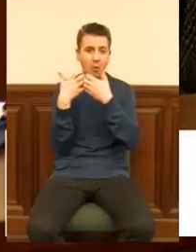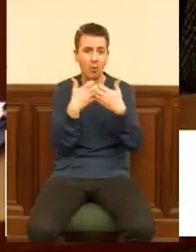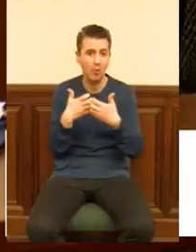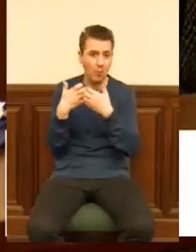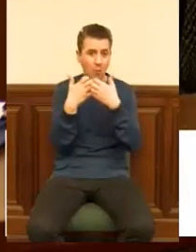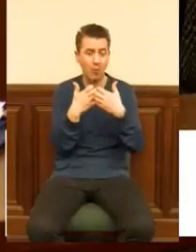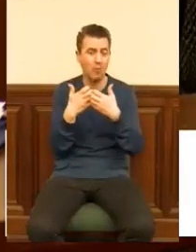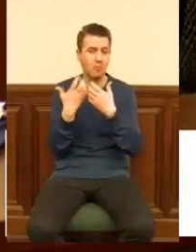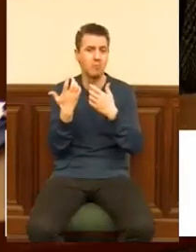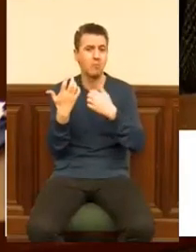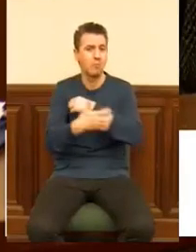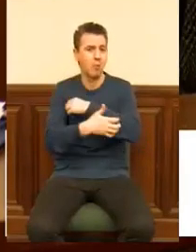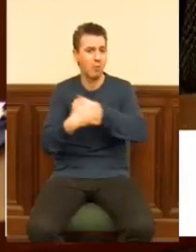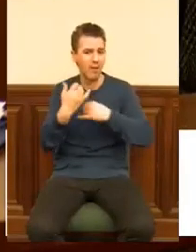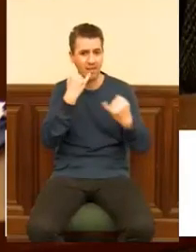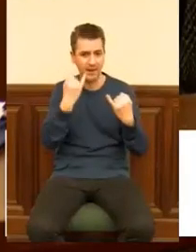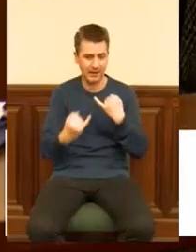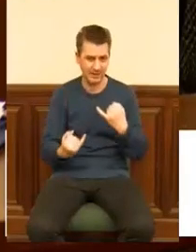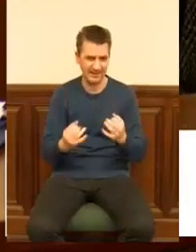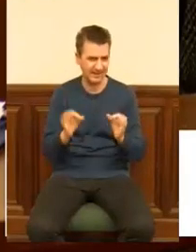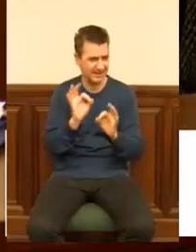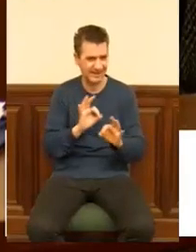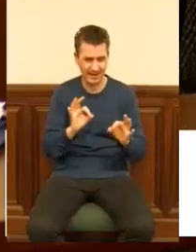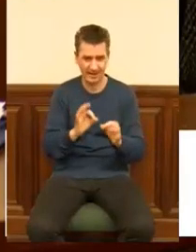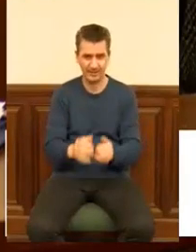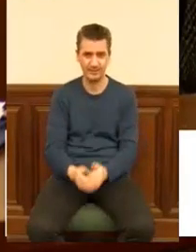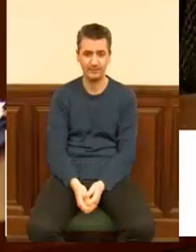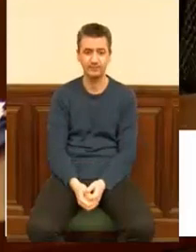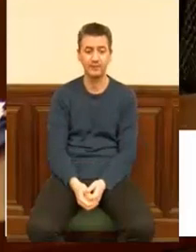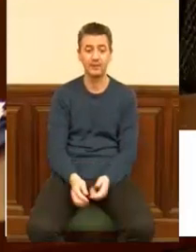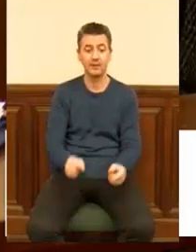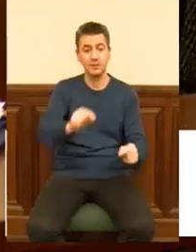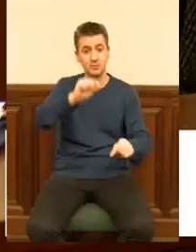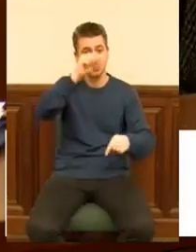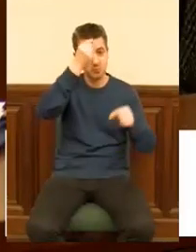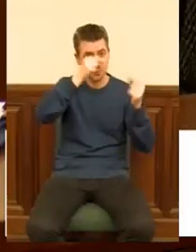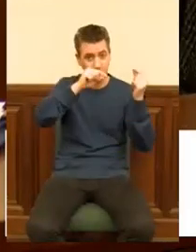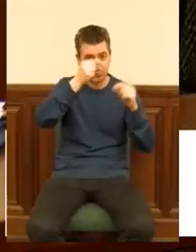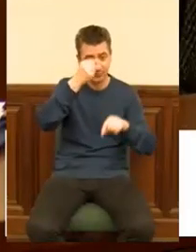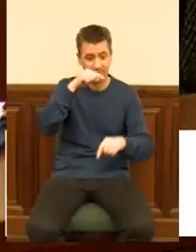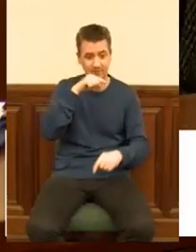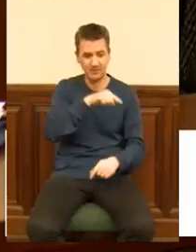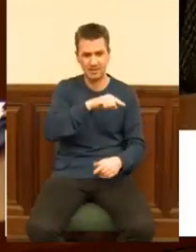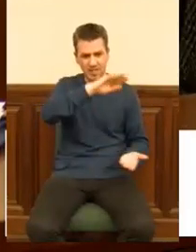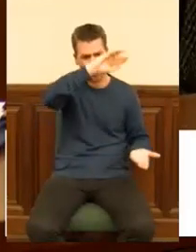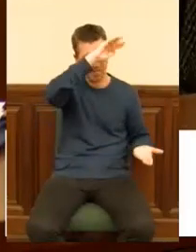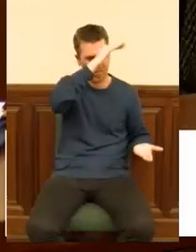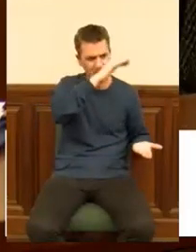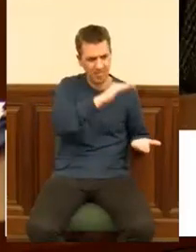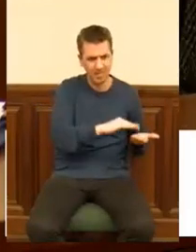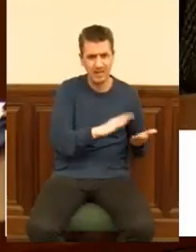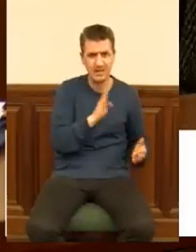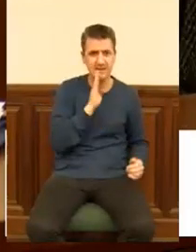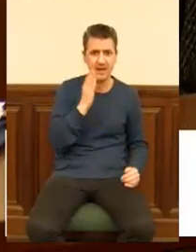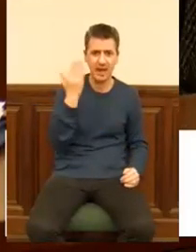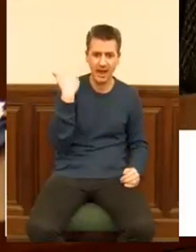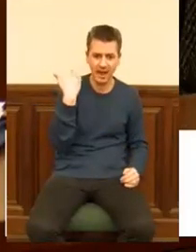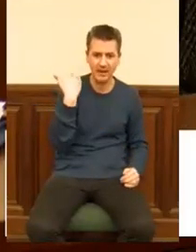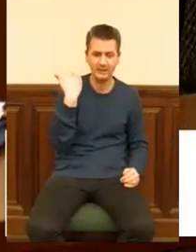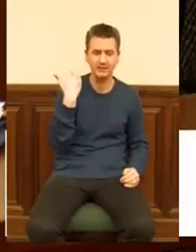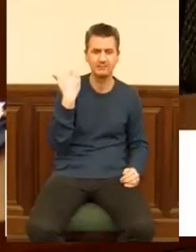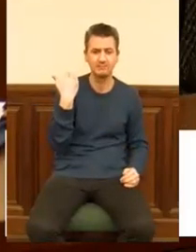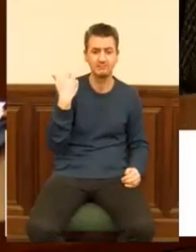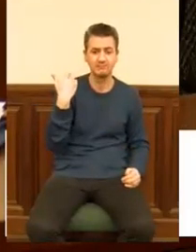energética. La modificación presupuestaria de ese 100% para dejar a 0 euros esa partida se hizo en